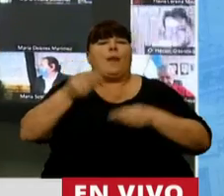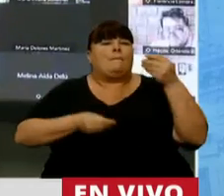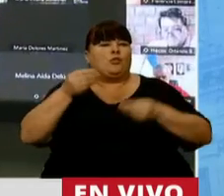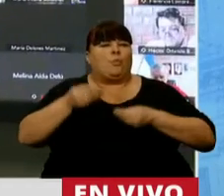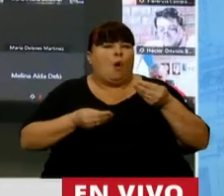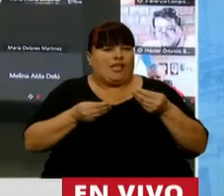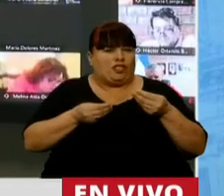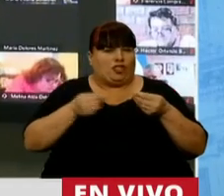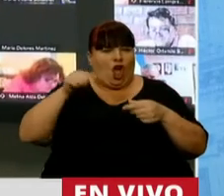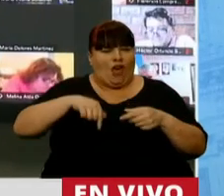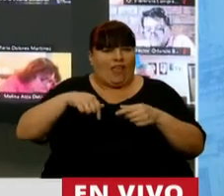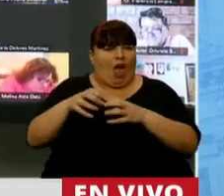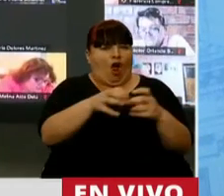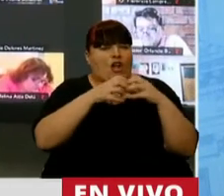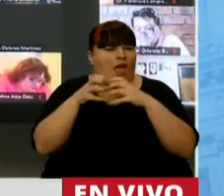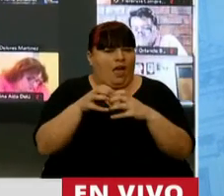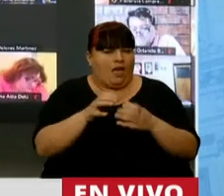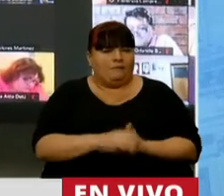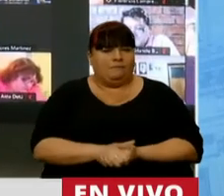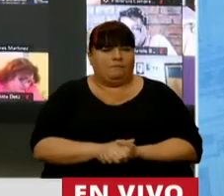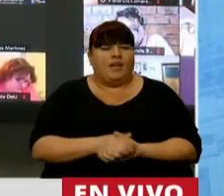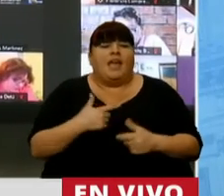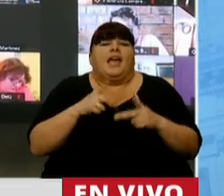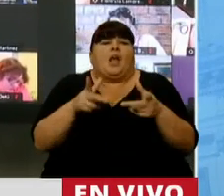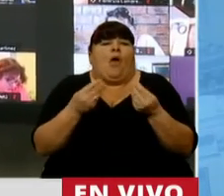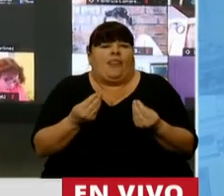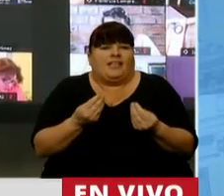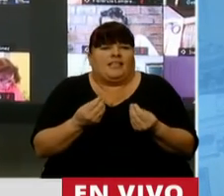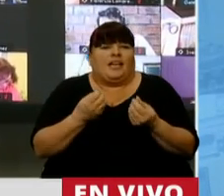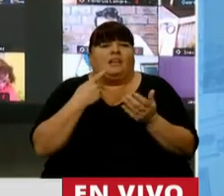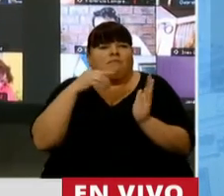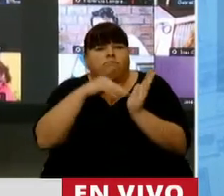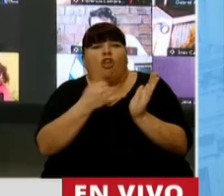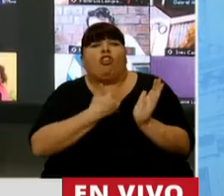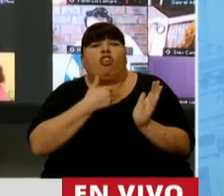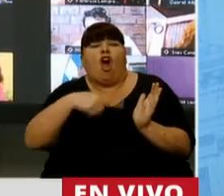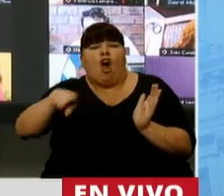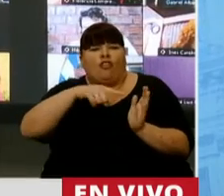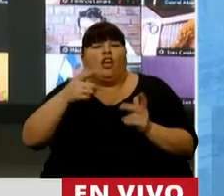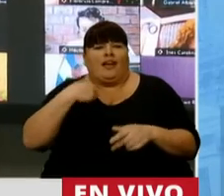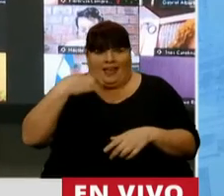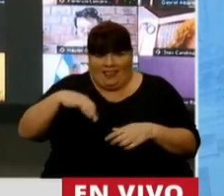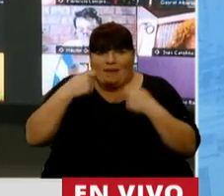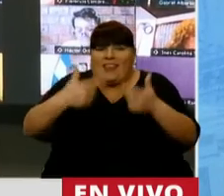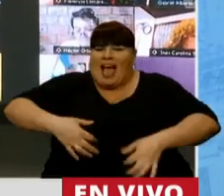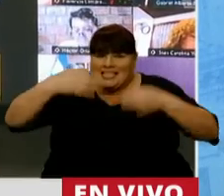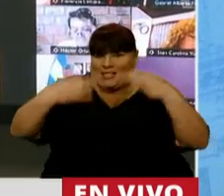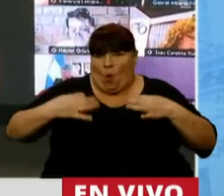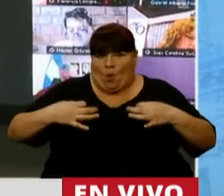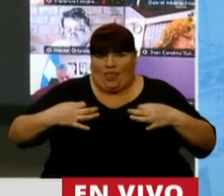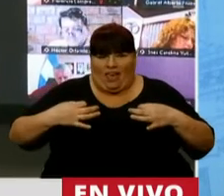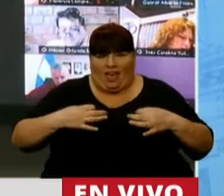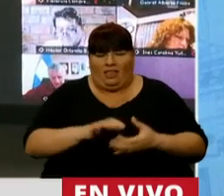presupuesto que estamos tratando? ¿Qué le puedo decir? ¿Dónde están contemplados cuando nosotros les deberíamos garantizar